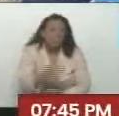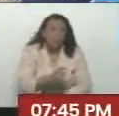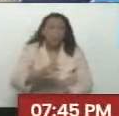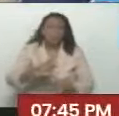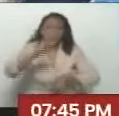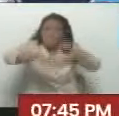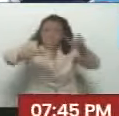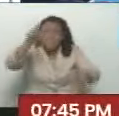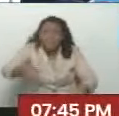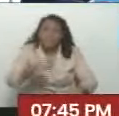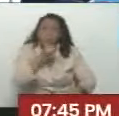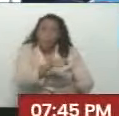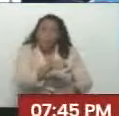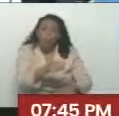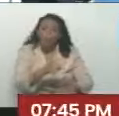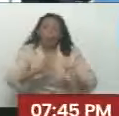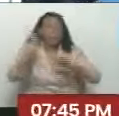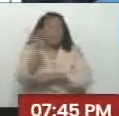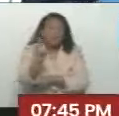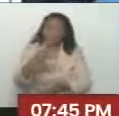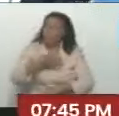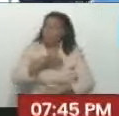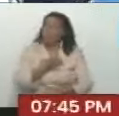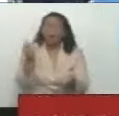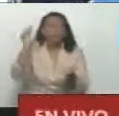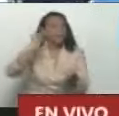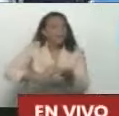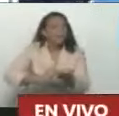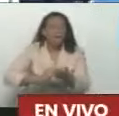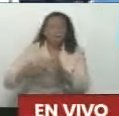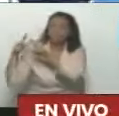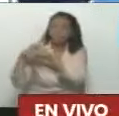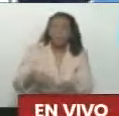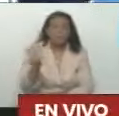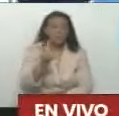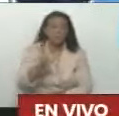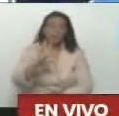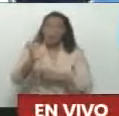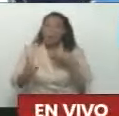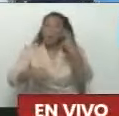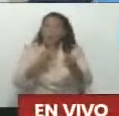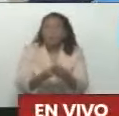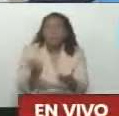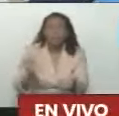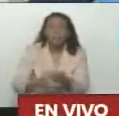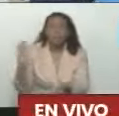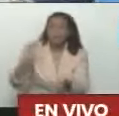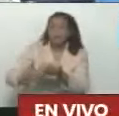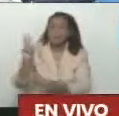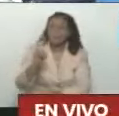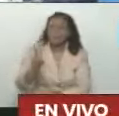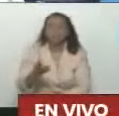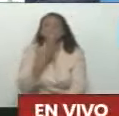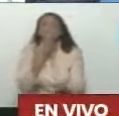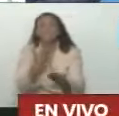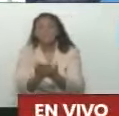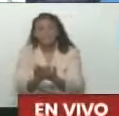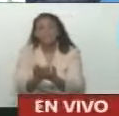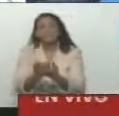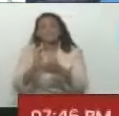horas, con Venezuela no podrán, no pudieron ni podrán jamás. Gracias, Ernesto.